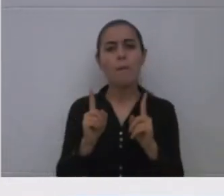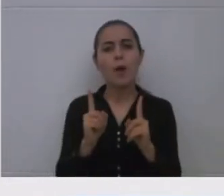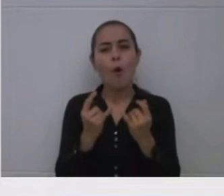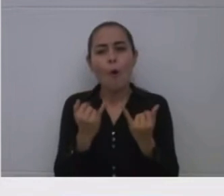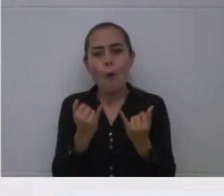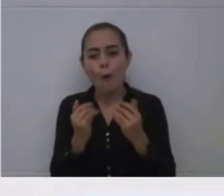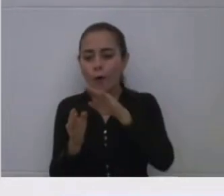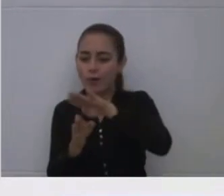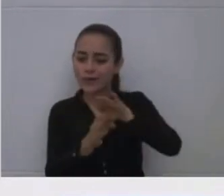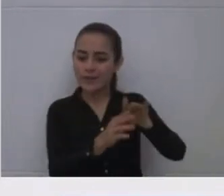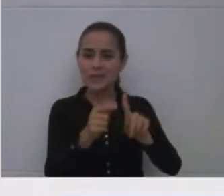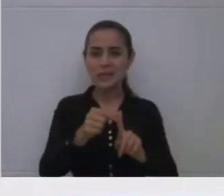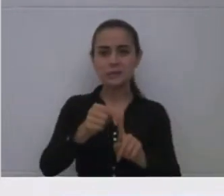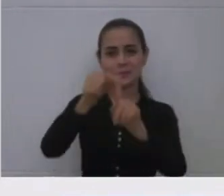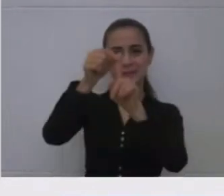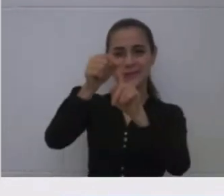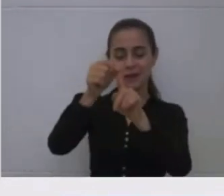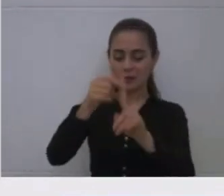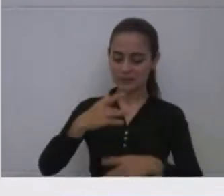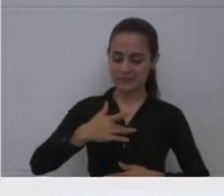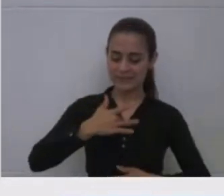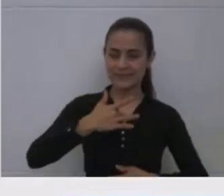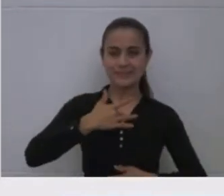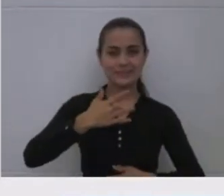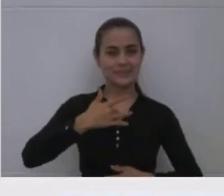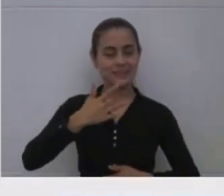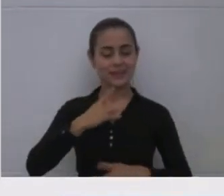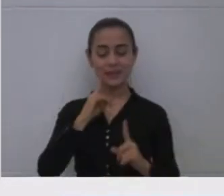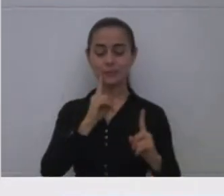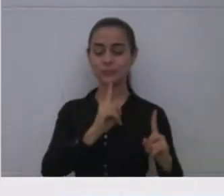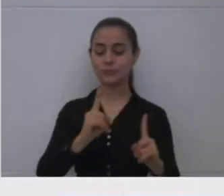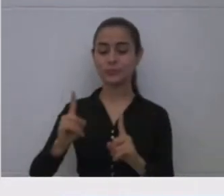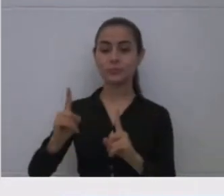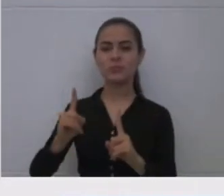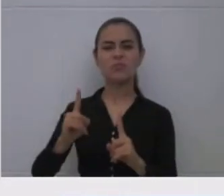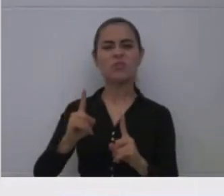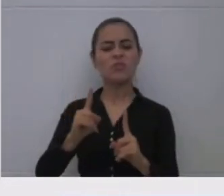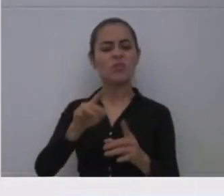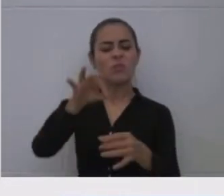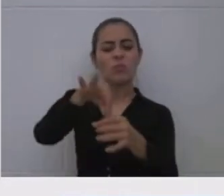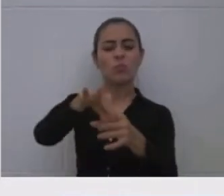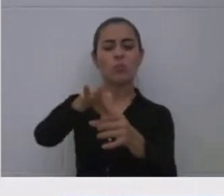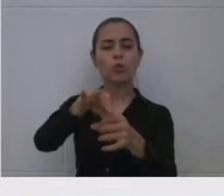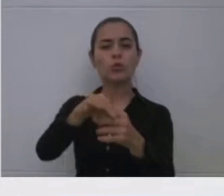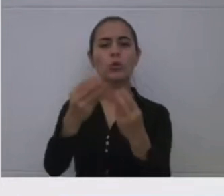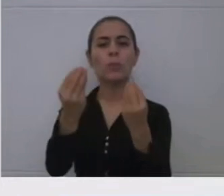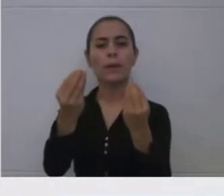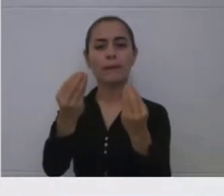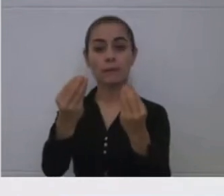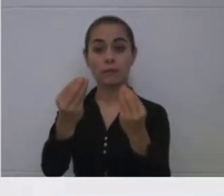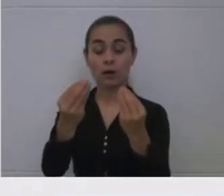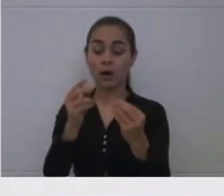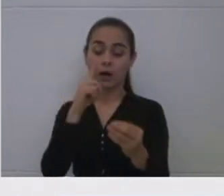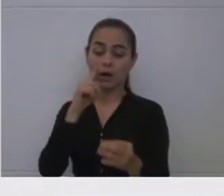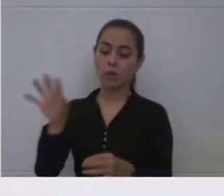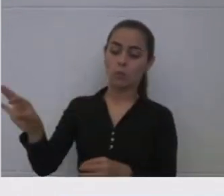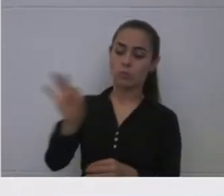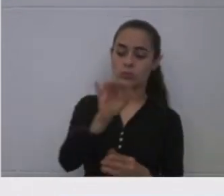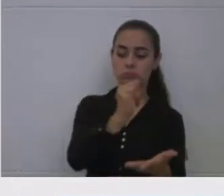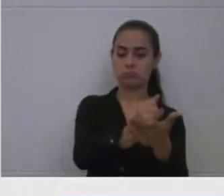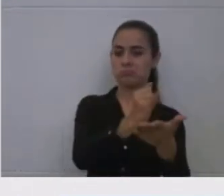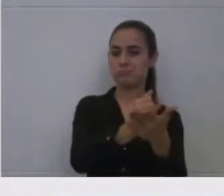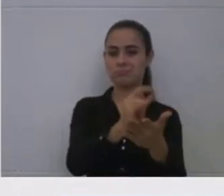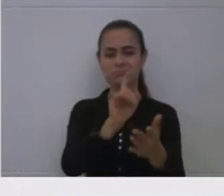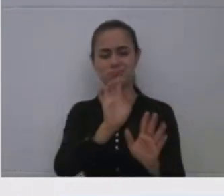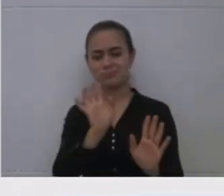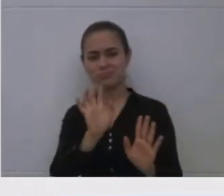emotiva especial, porque hoy yo no estoy votando solamente por una mesa directiva, yo hoy estoy votando por un compañero de lucha.